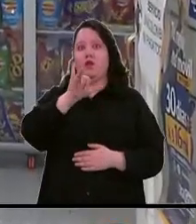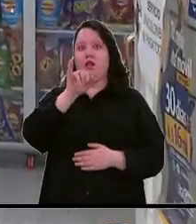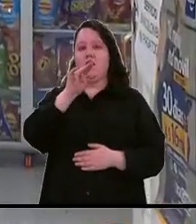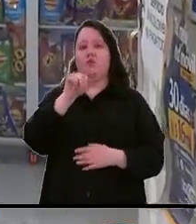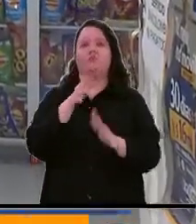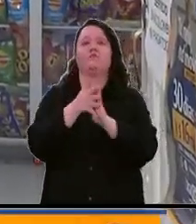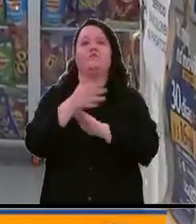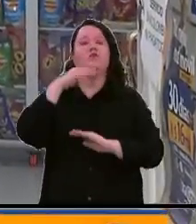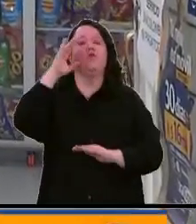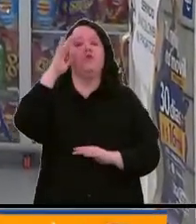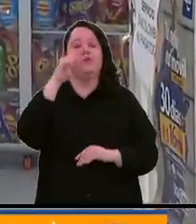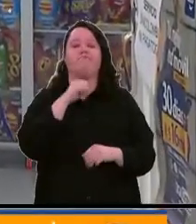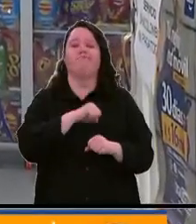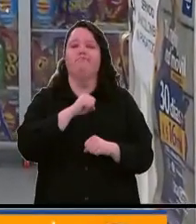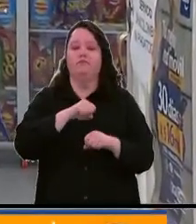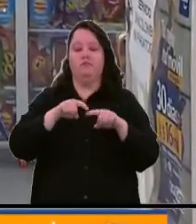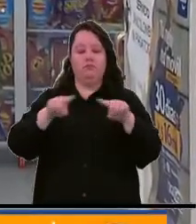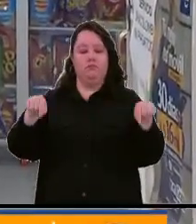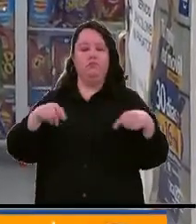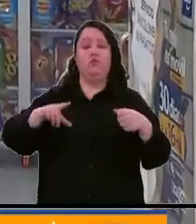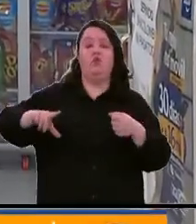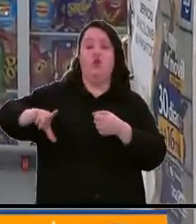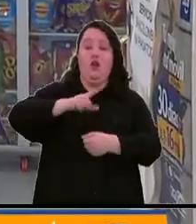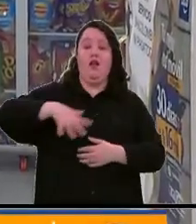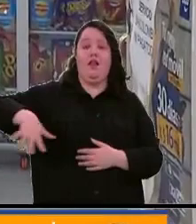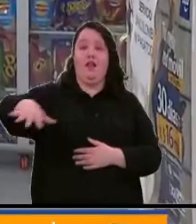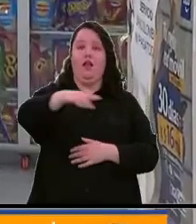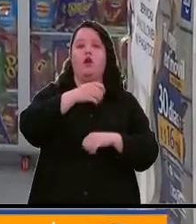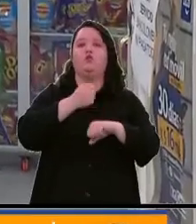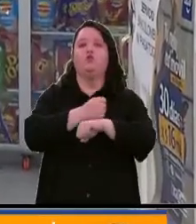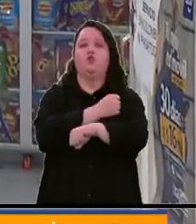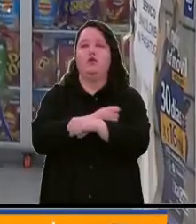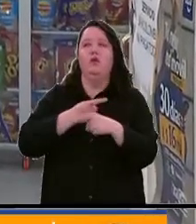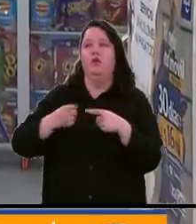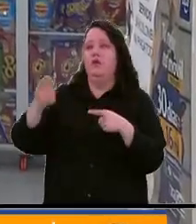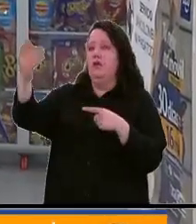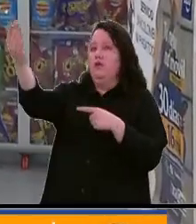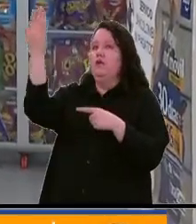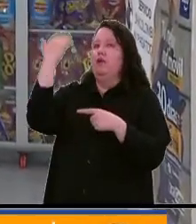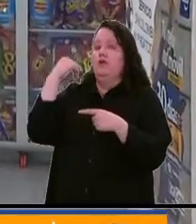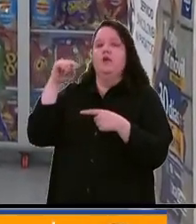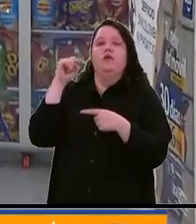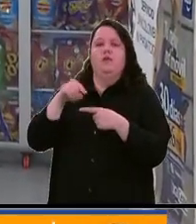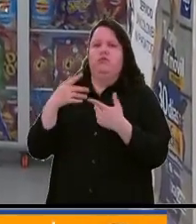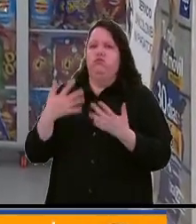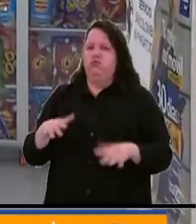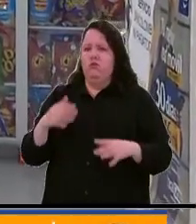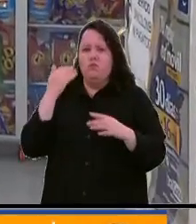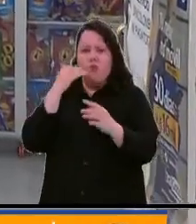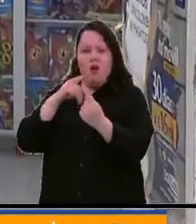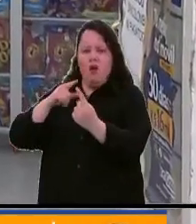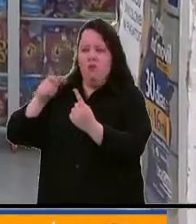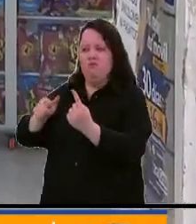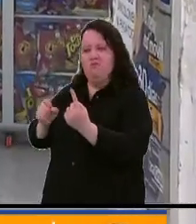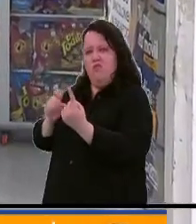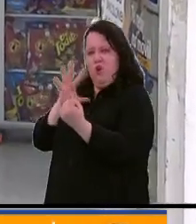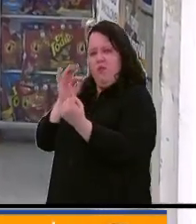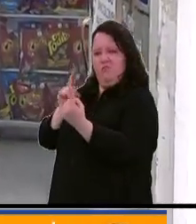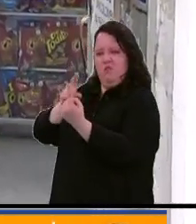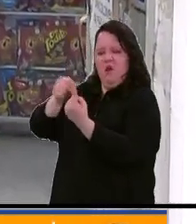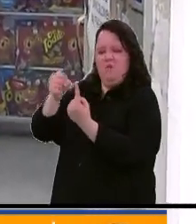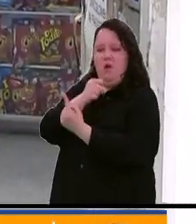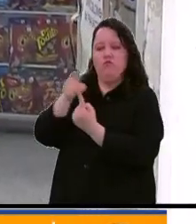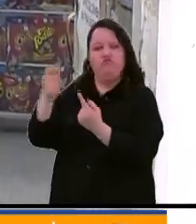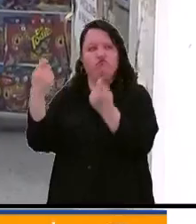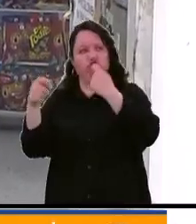Hola Andrés, sí, ocurrió aquí en la localidad de Suba la semana pasada y fue una brutal golpiza que recibió una